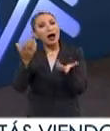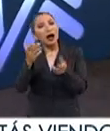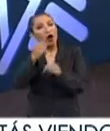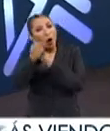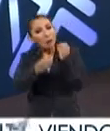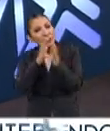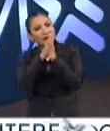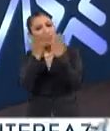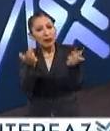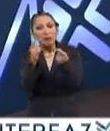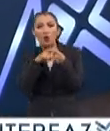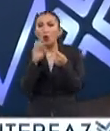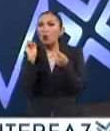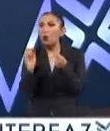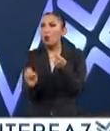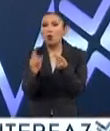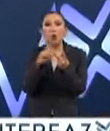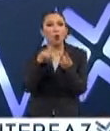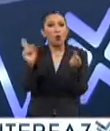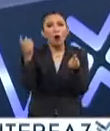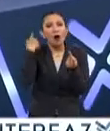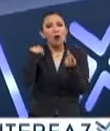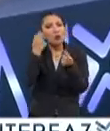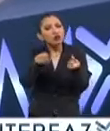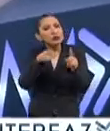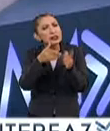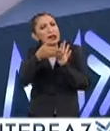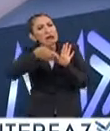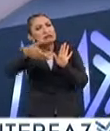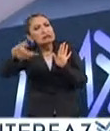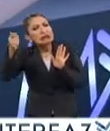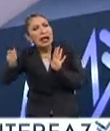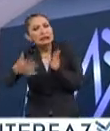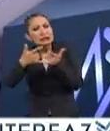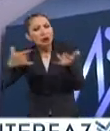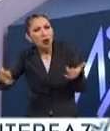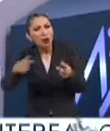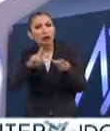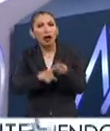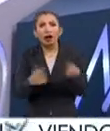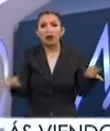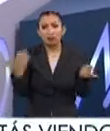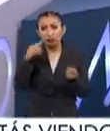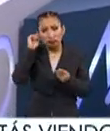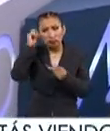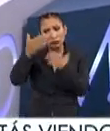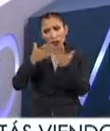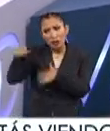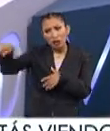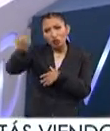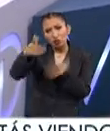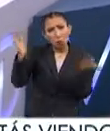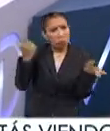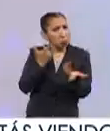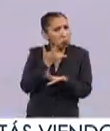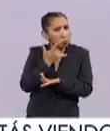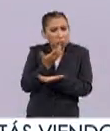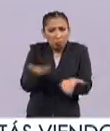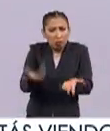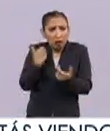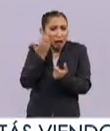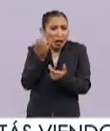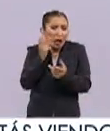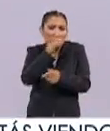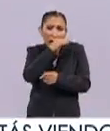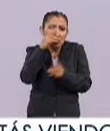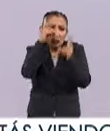literarias, que tienen que ver con recorridos musicales, por ejemplo, y están al servicio, a la orden y para la descarga